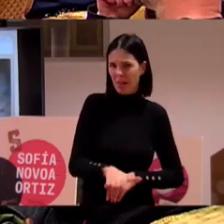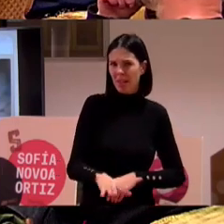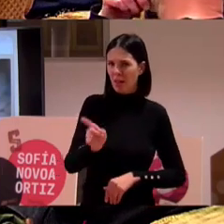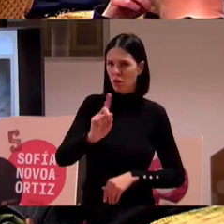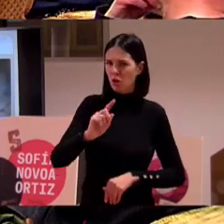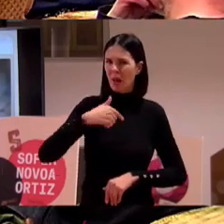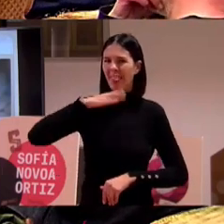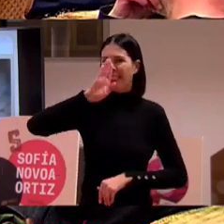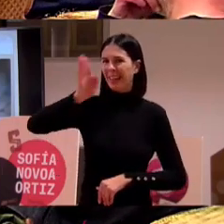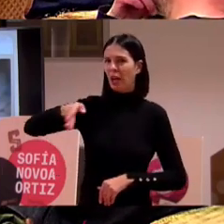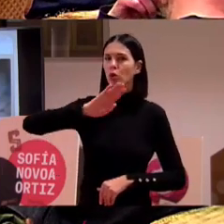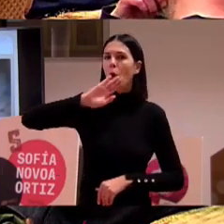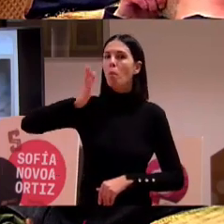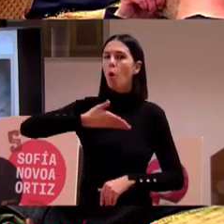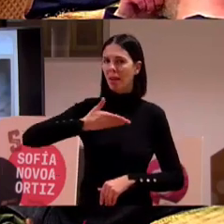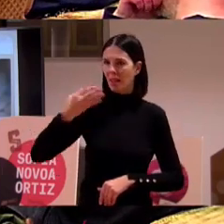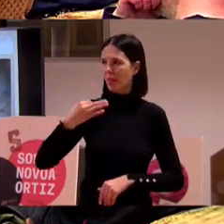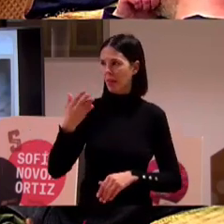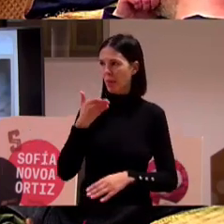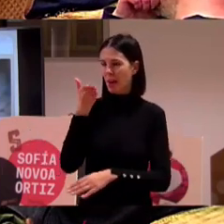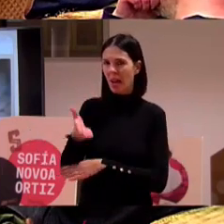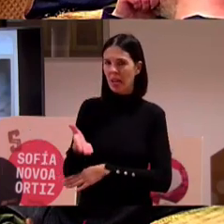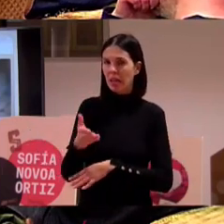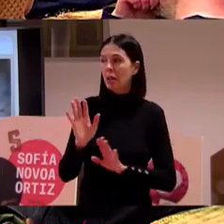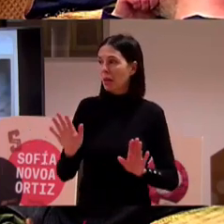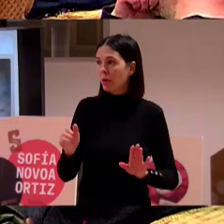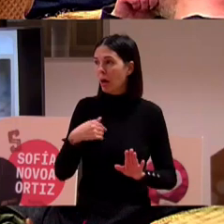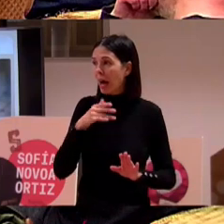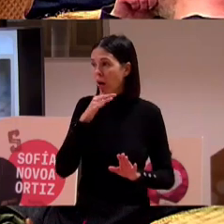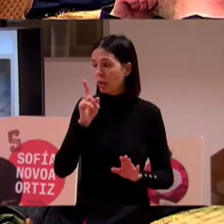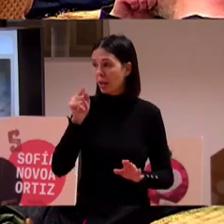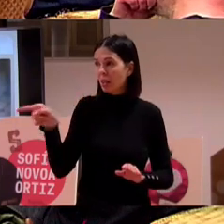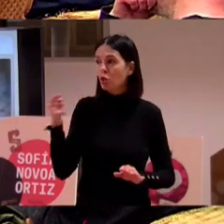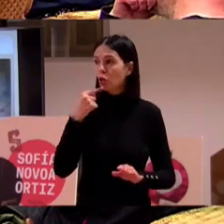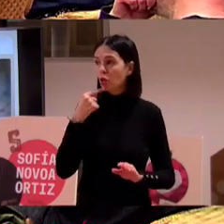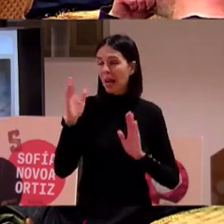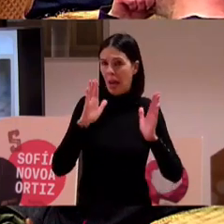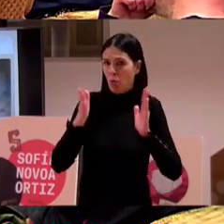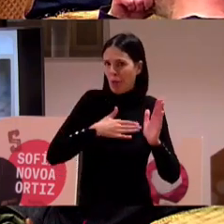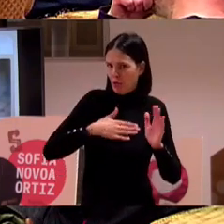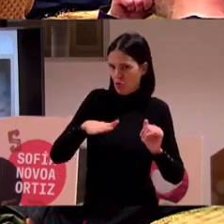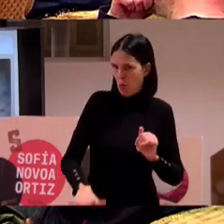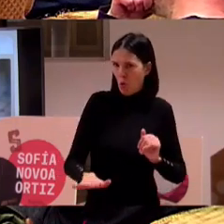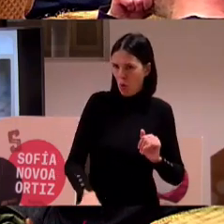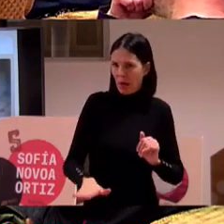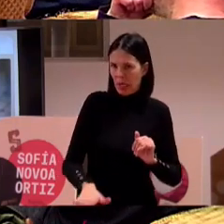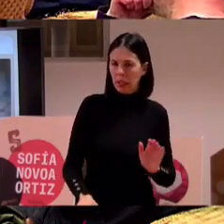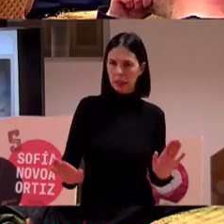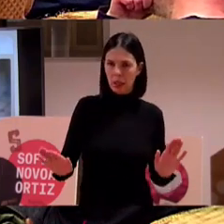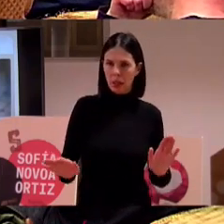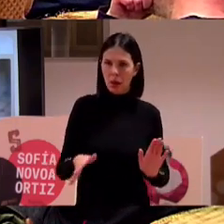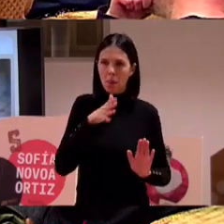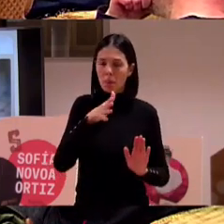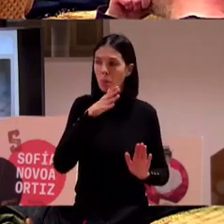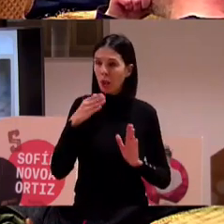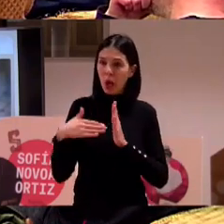a Moaña, pero no, teníamos que ir andando hasta pero ahora, con. Bueno, non sei, está ali embarcadeiro. En aquellos tiempos, sí. Sí. Porque además,